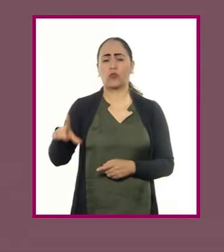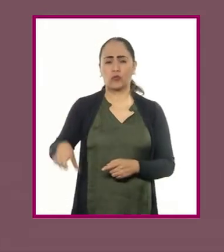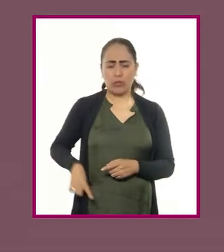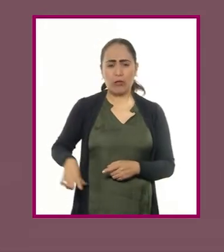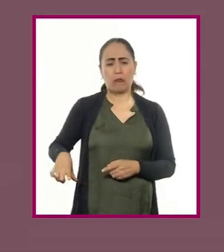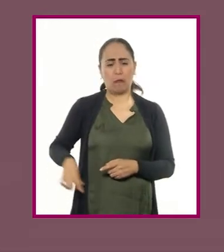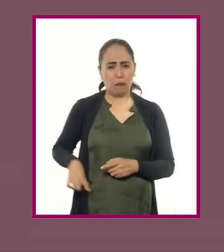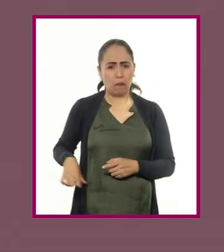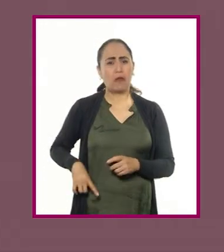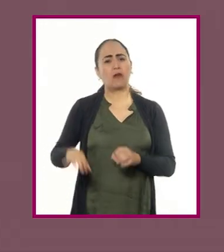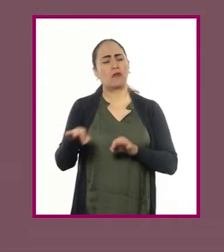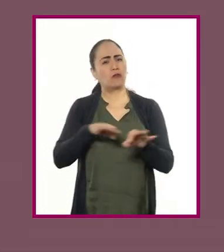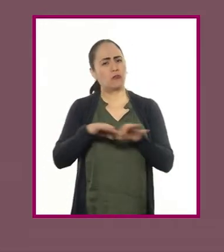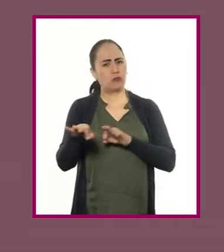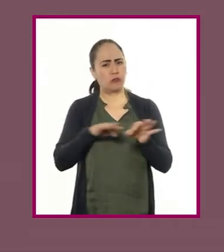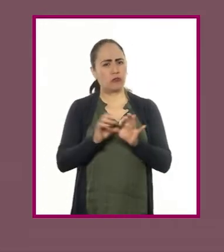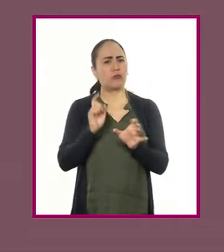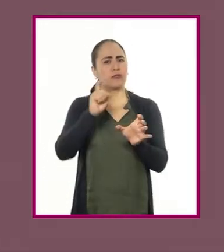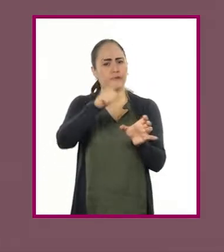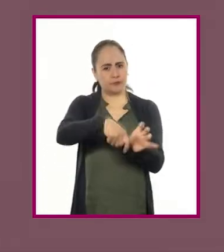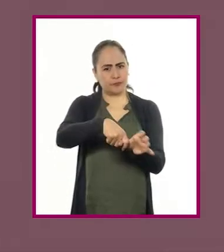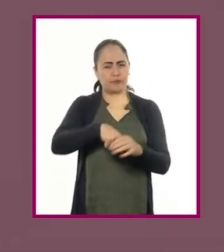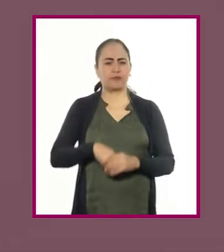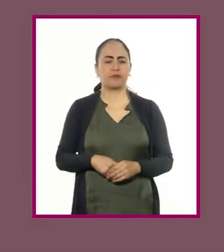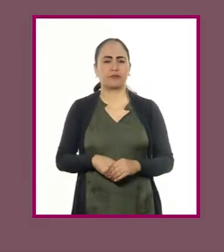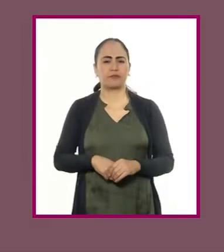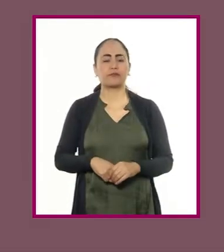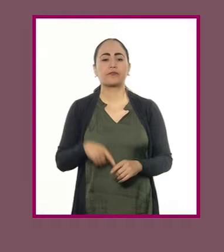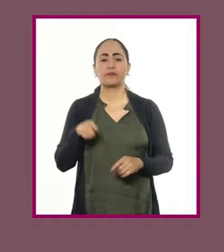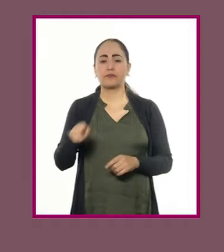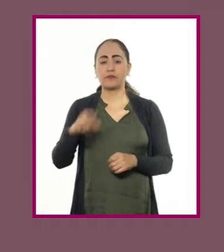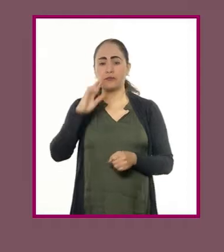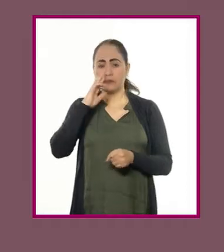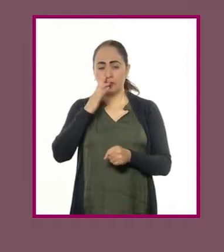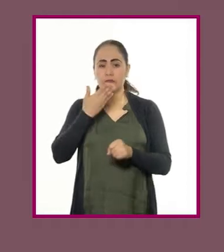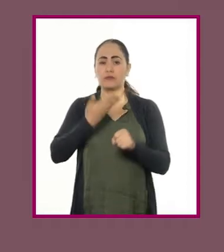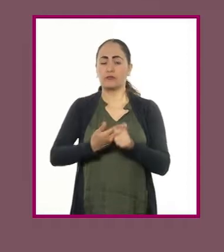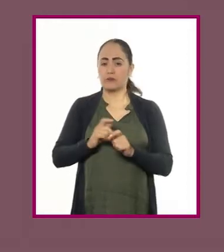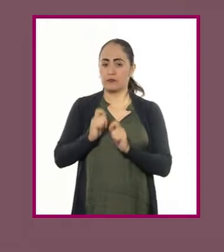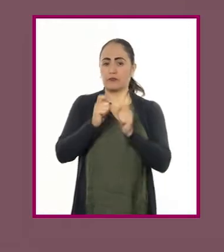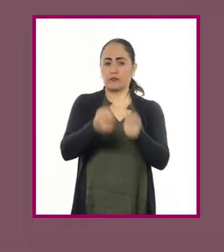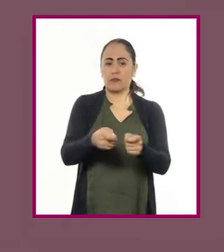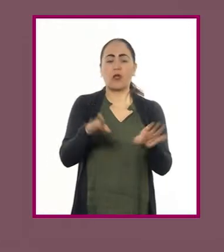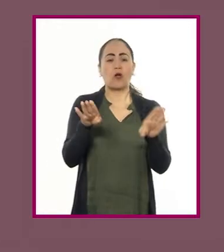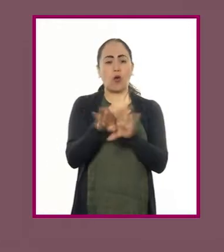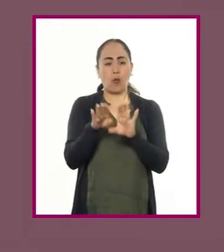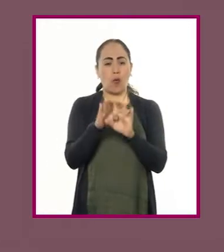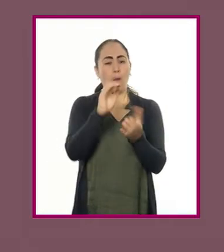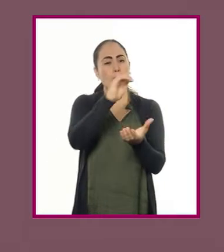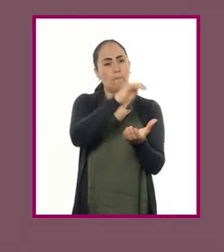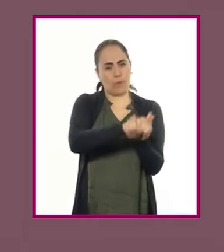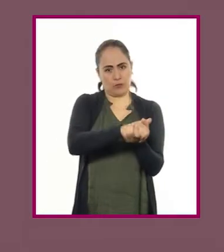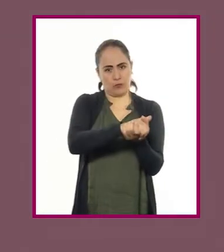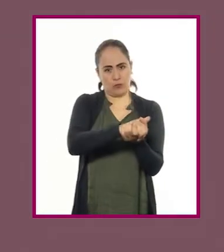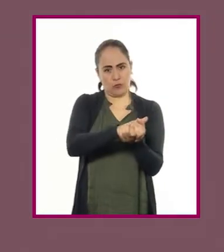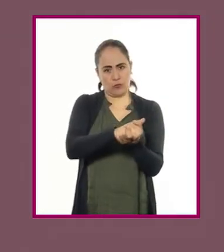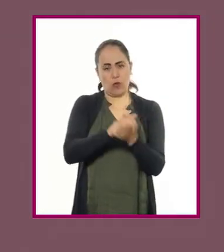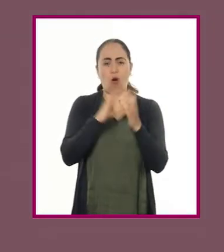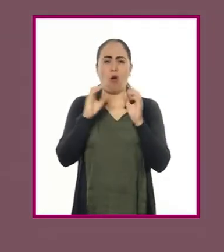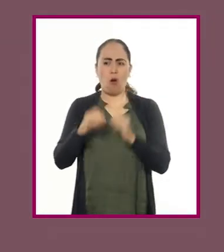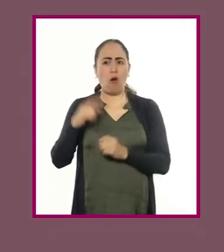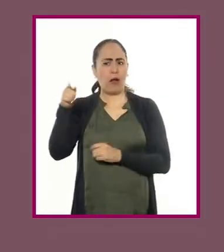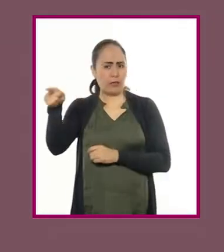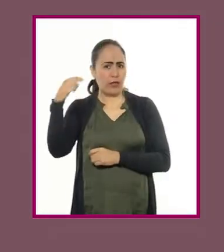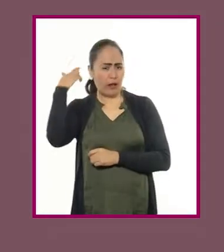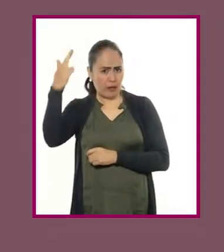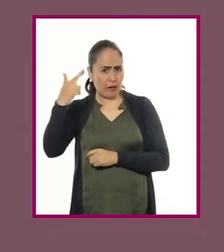en la administración virreinal. Estos cargos se podían adquirir a través del matrimonio o eran arrendados por la corona